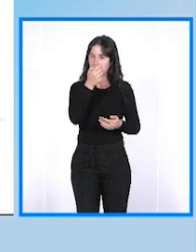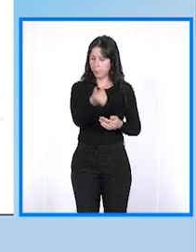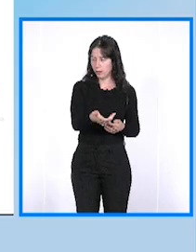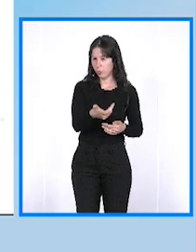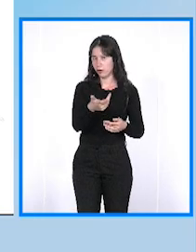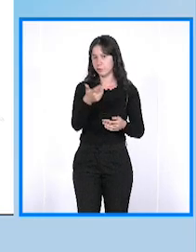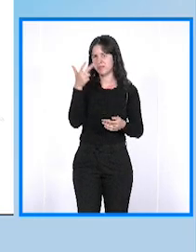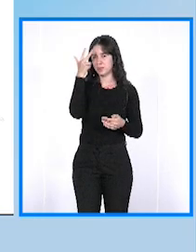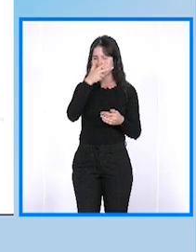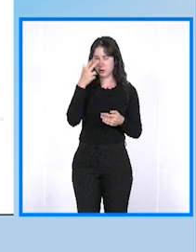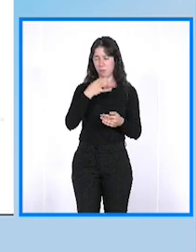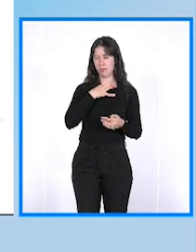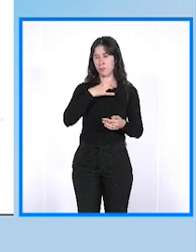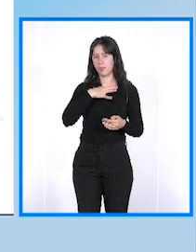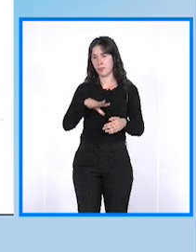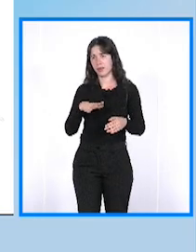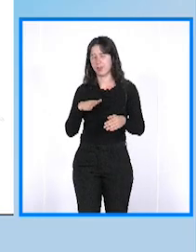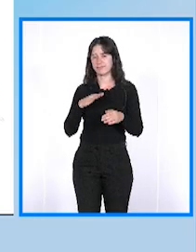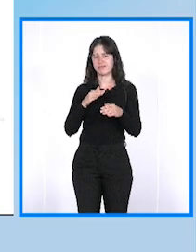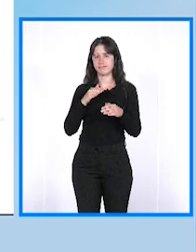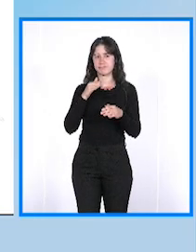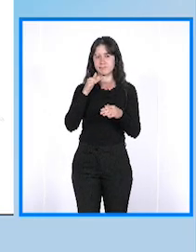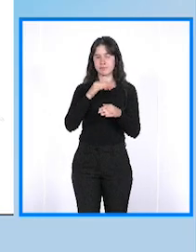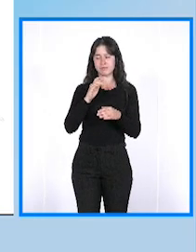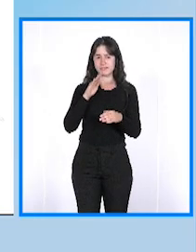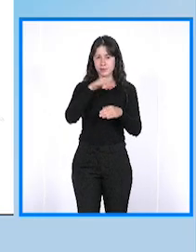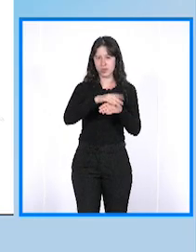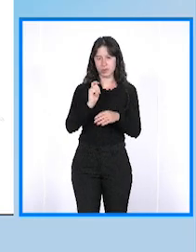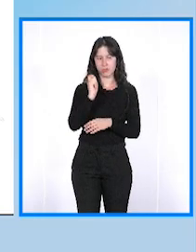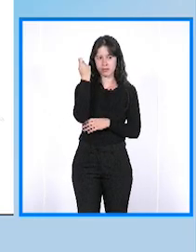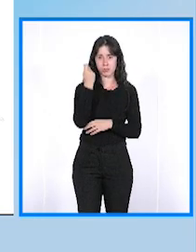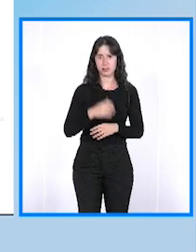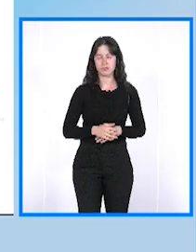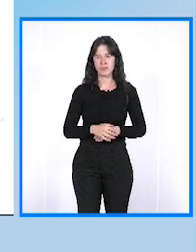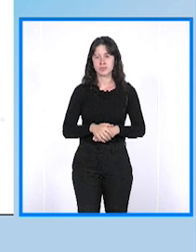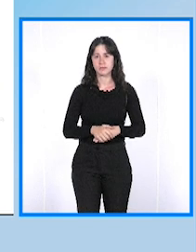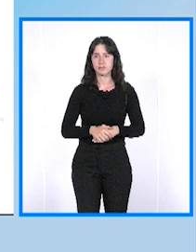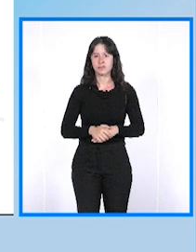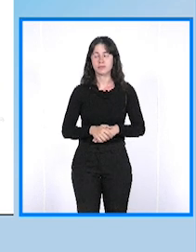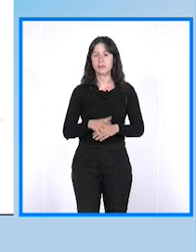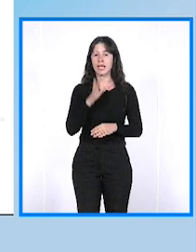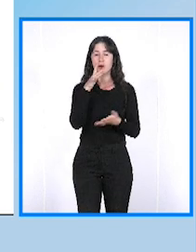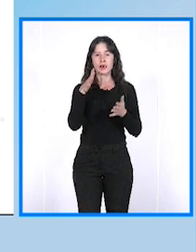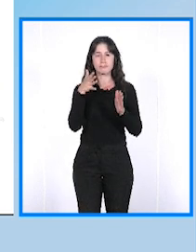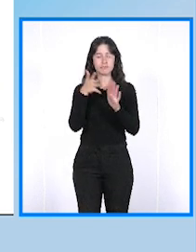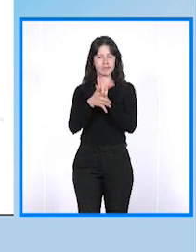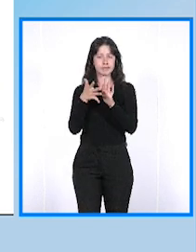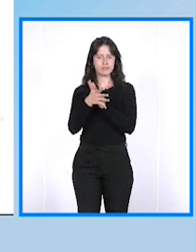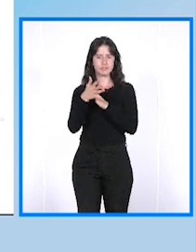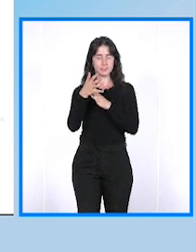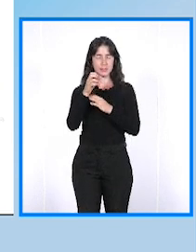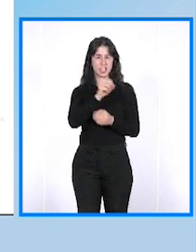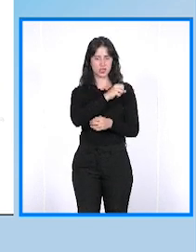eh con con bueno con creces eh voy a comentar algunos resultados hemos